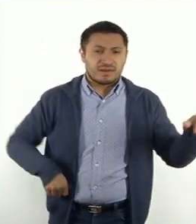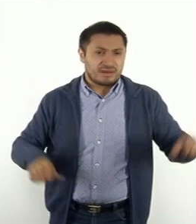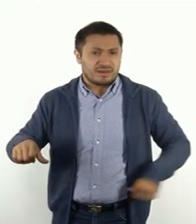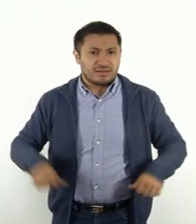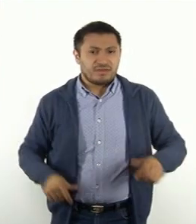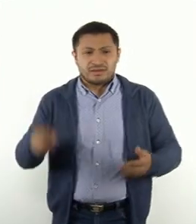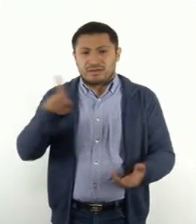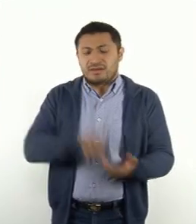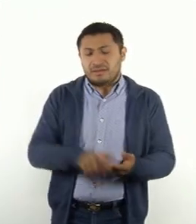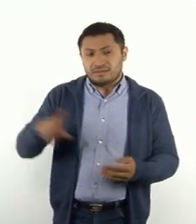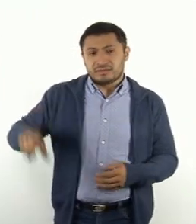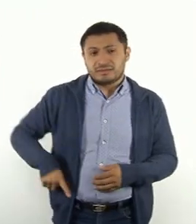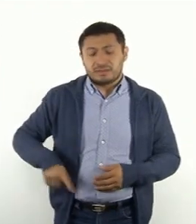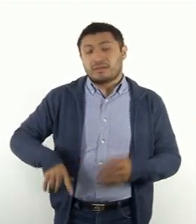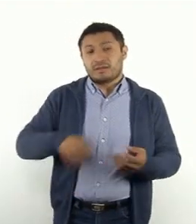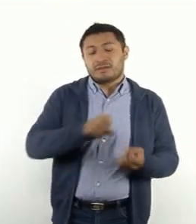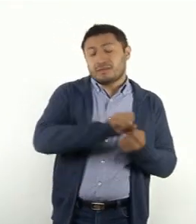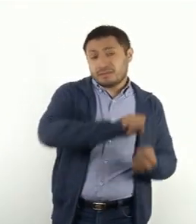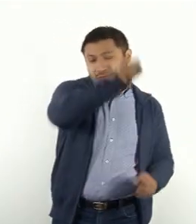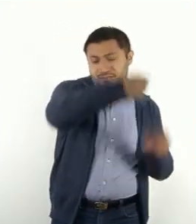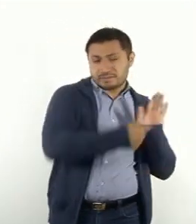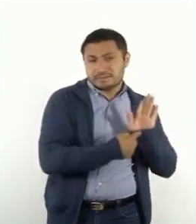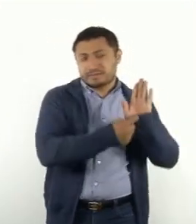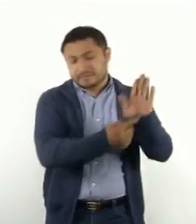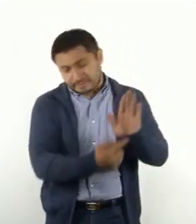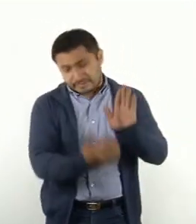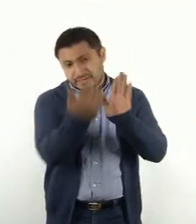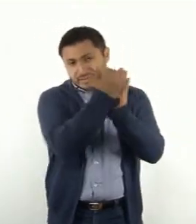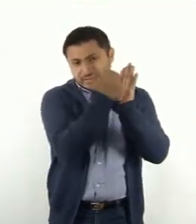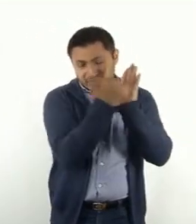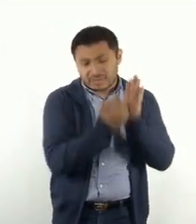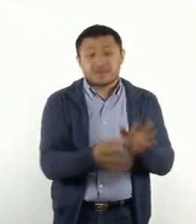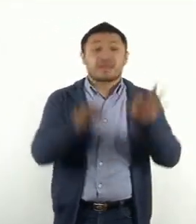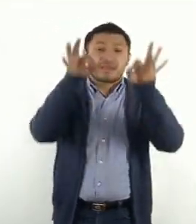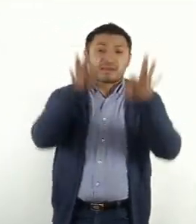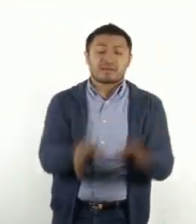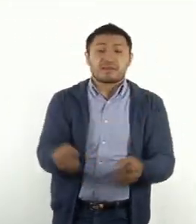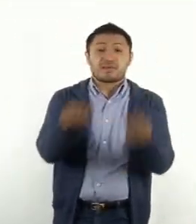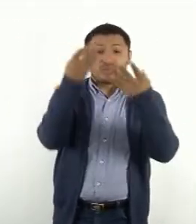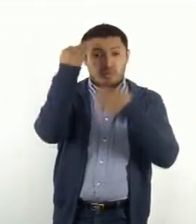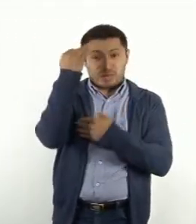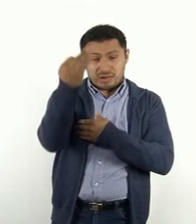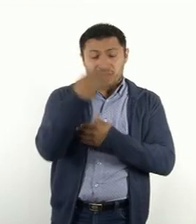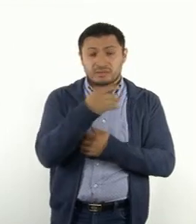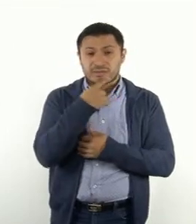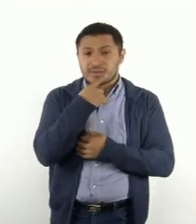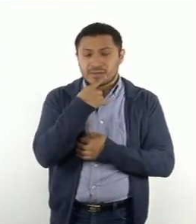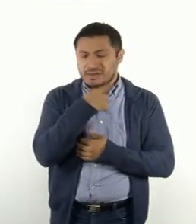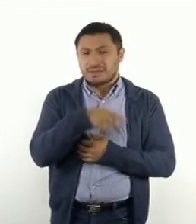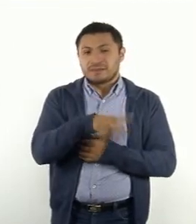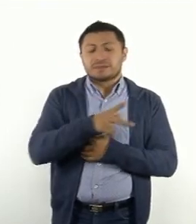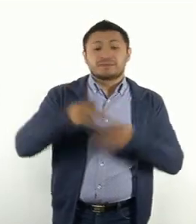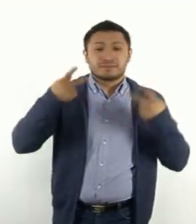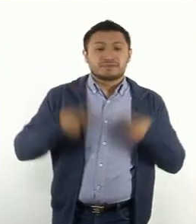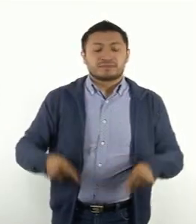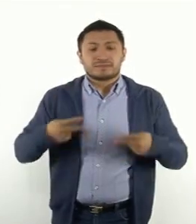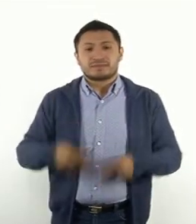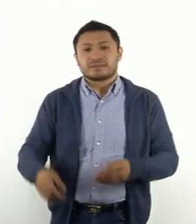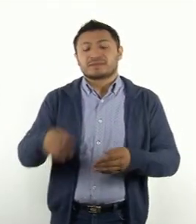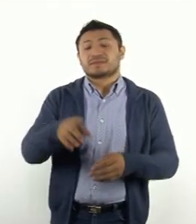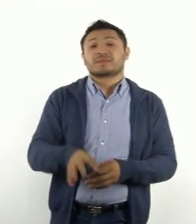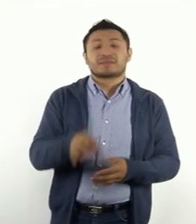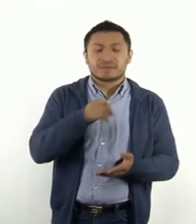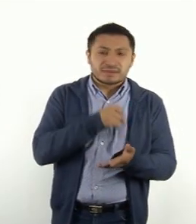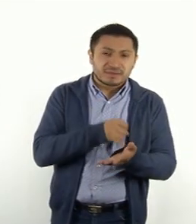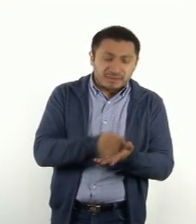gubernamentales, constitucionalmente definidas por un periodo de tiempo. Con ello, el pueblo delega en sus representantes electos